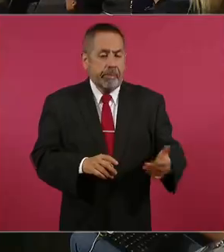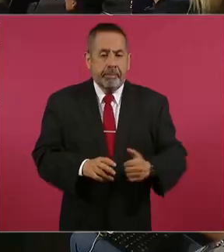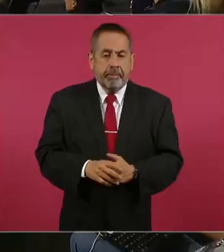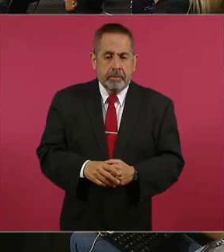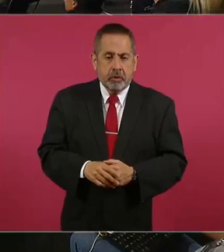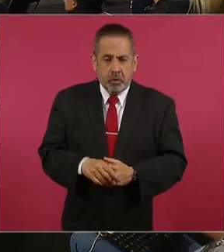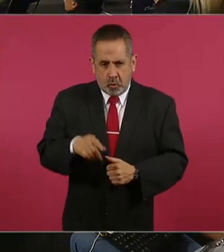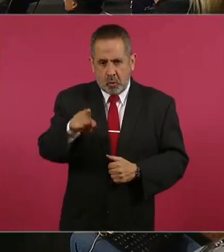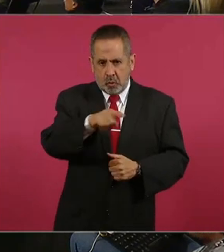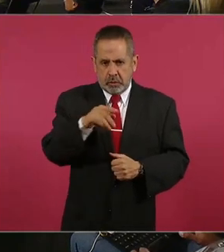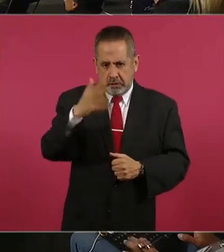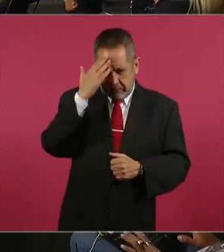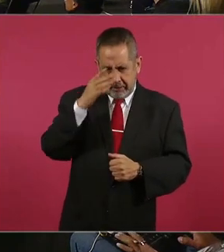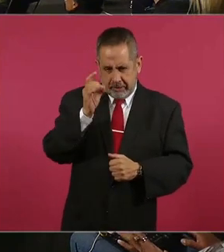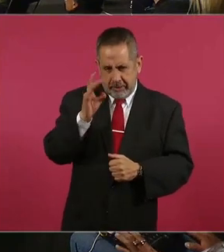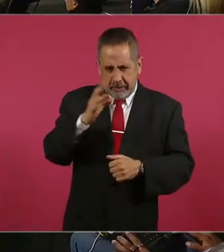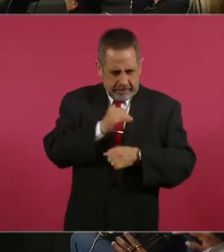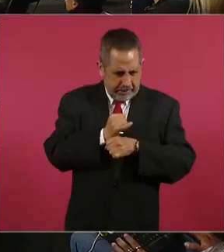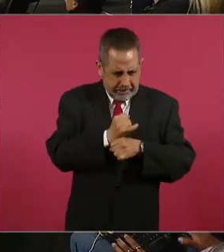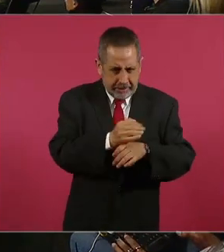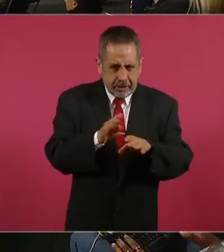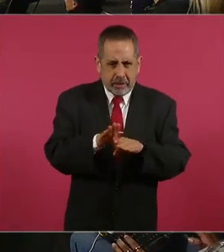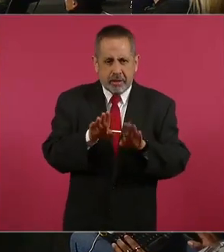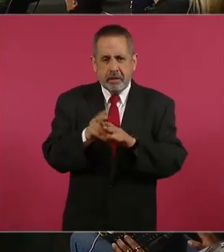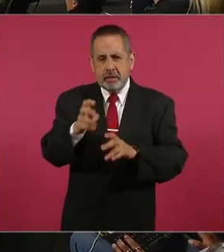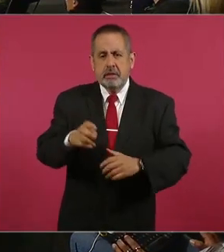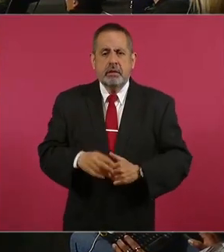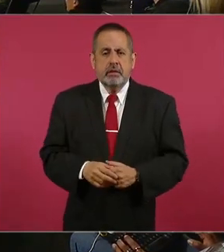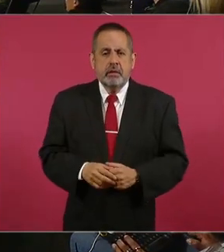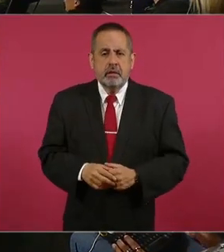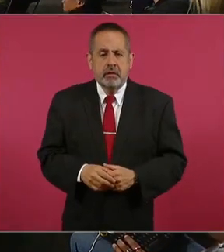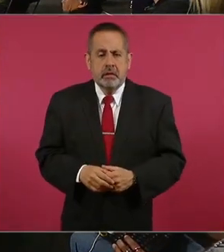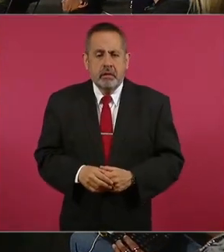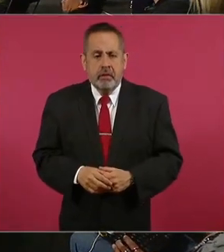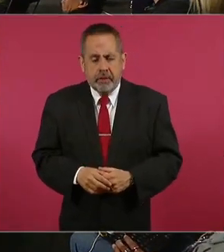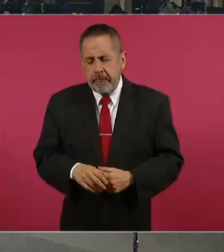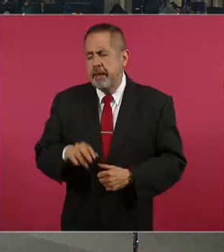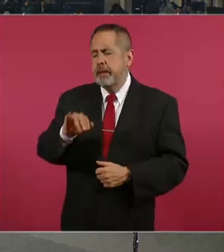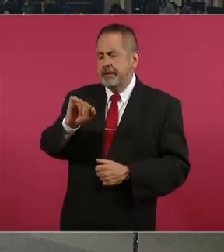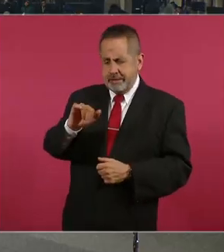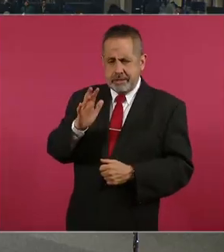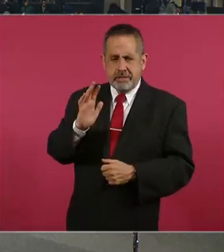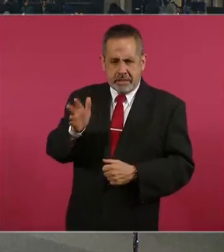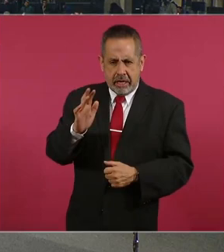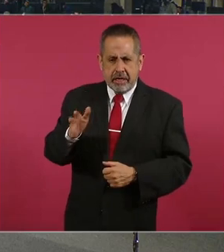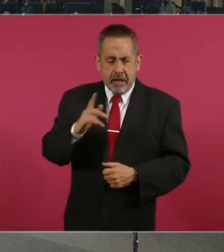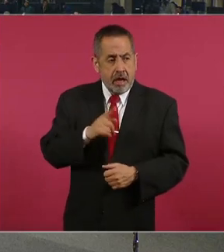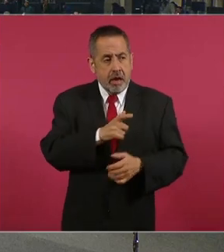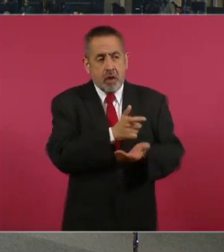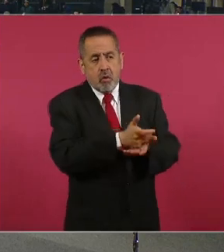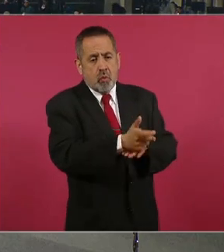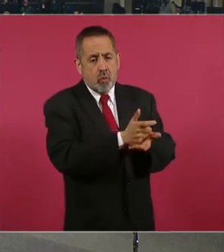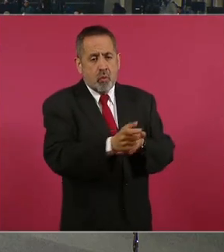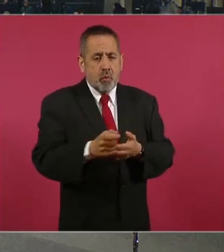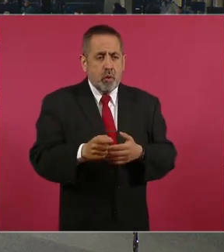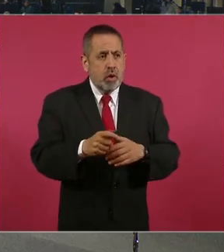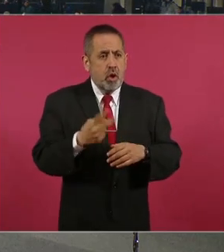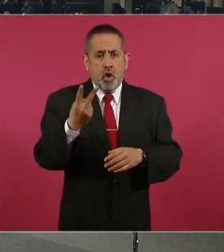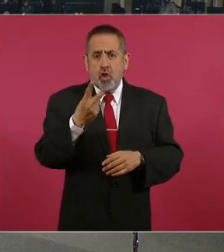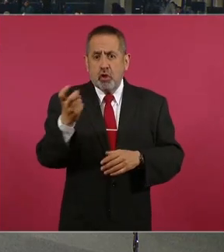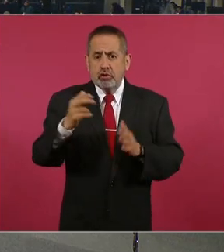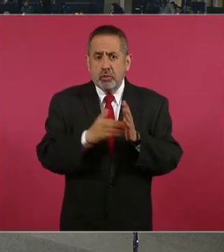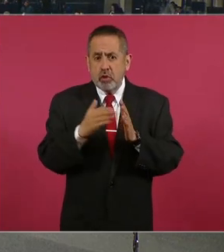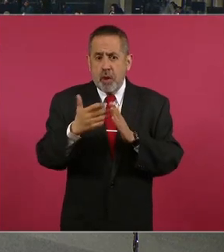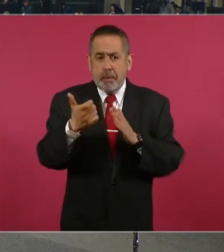Ustedes han hecho investigación sobre eso, ¿no? Así es, presidente. Le han dado financiamiento por más de 200 millones